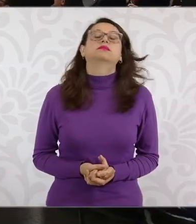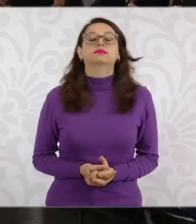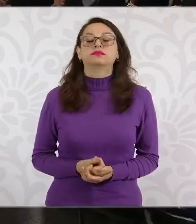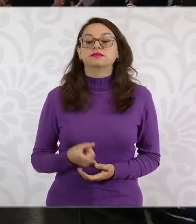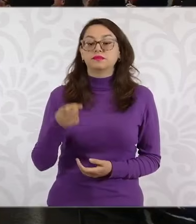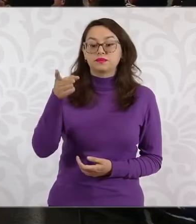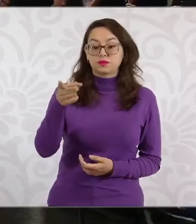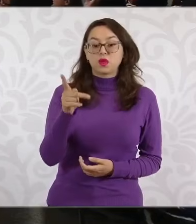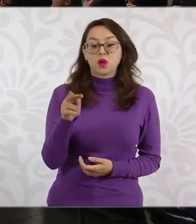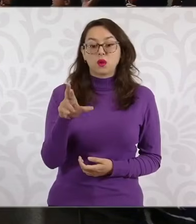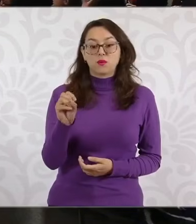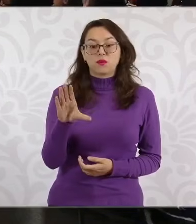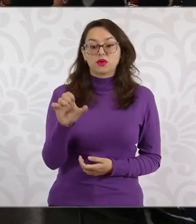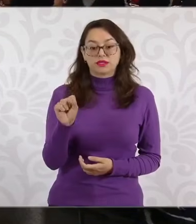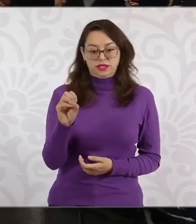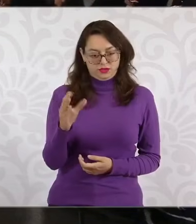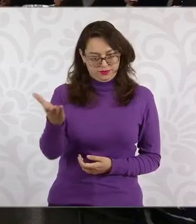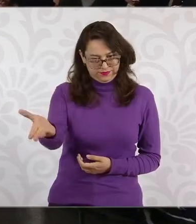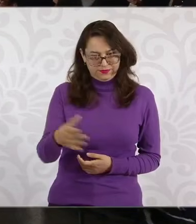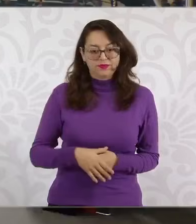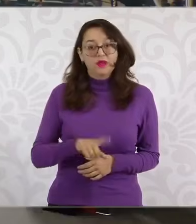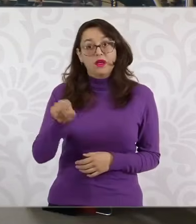vamos a darle proceso para que.